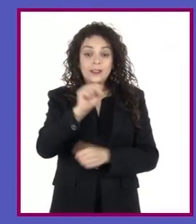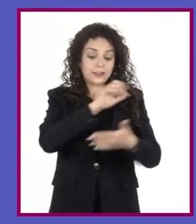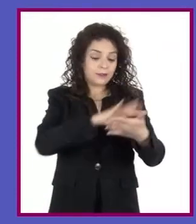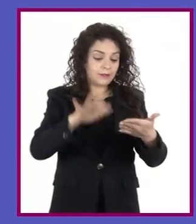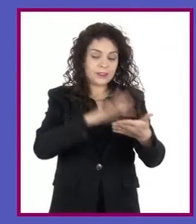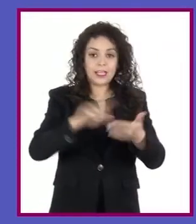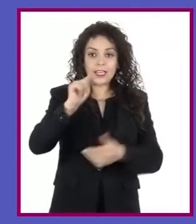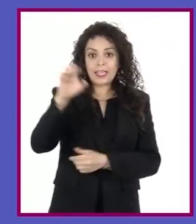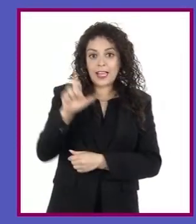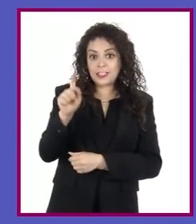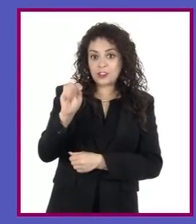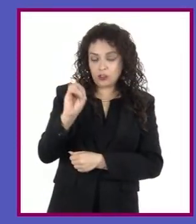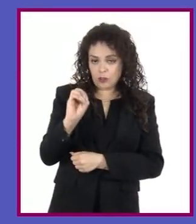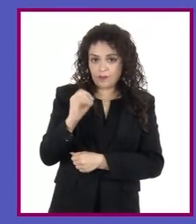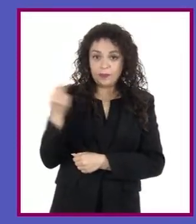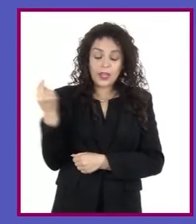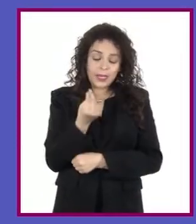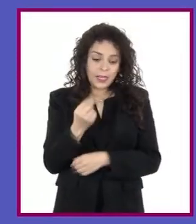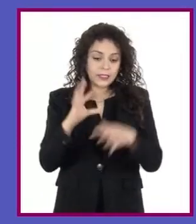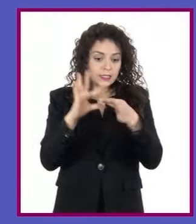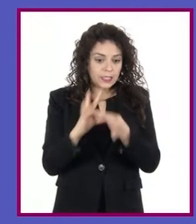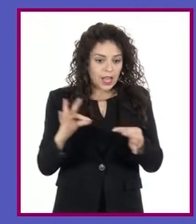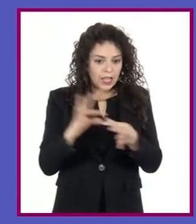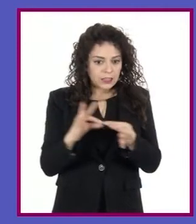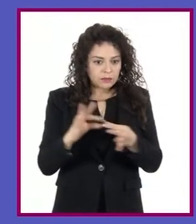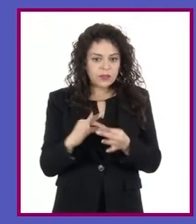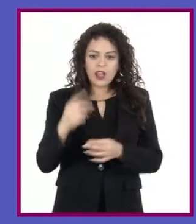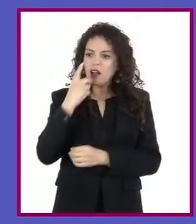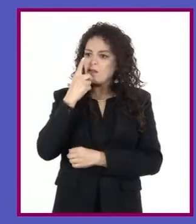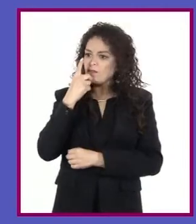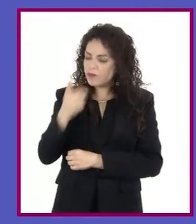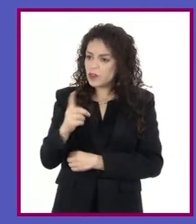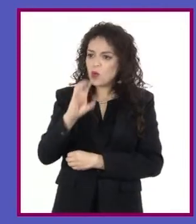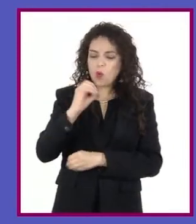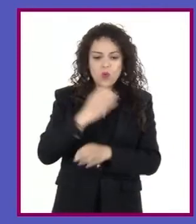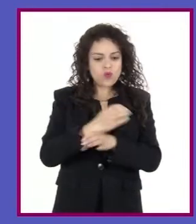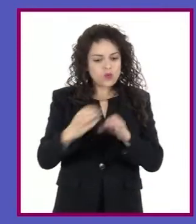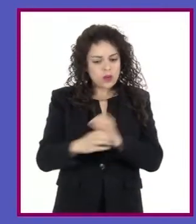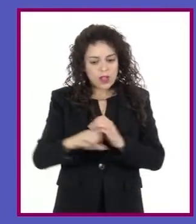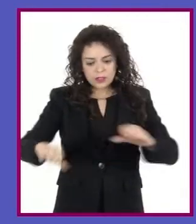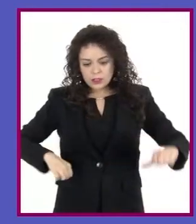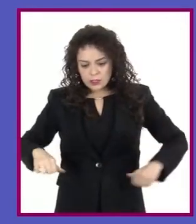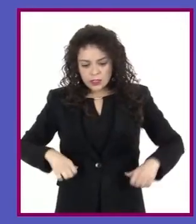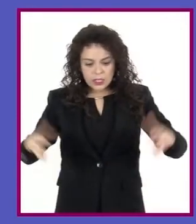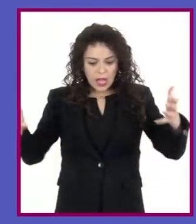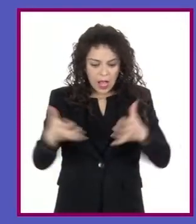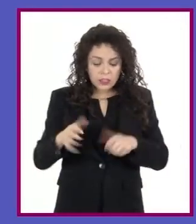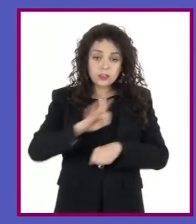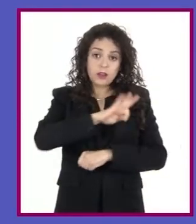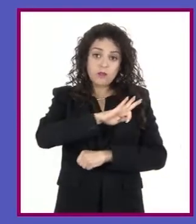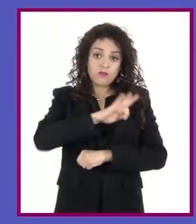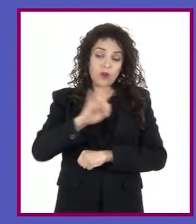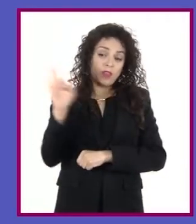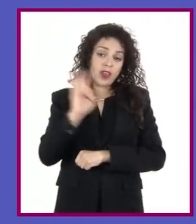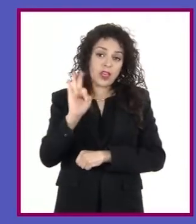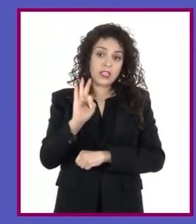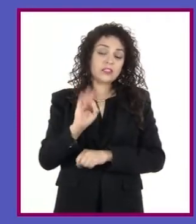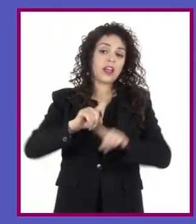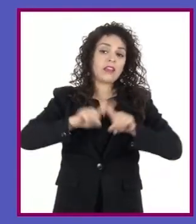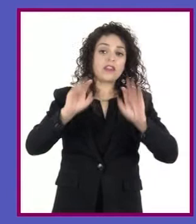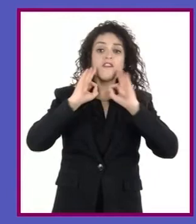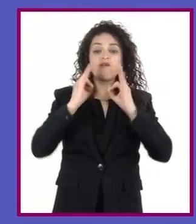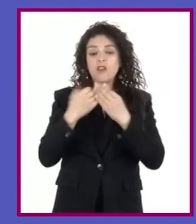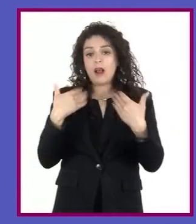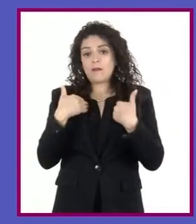Explicar acciones, dichos o sucesos que pueden ser entendidos de diferentes modos. Concebir, ordenar